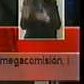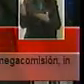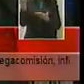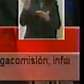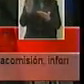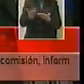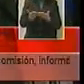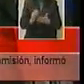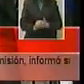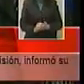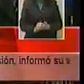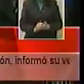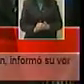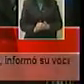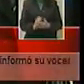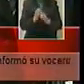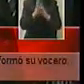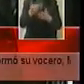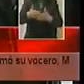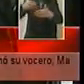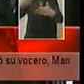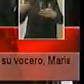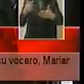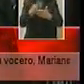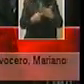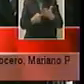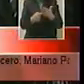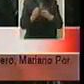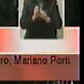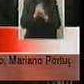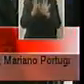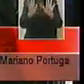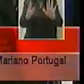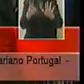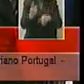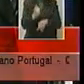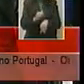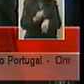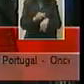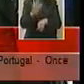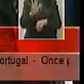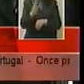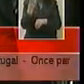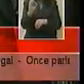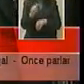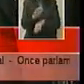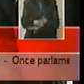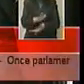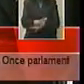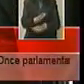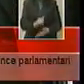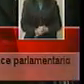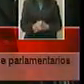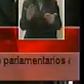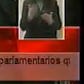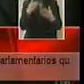llegar el día anterior, es decir, el día 17 a las 5:40 en